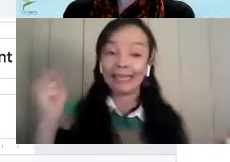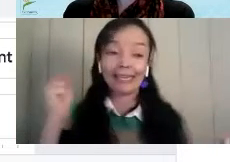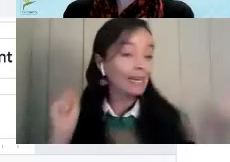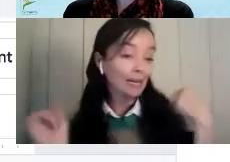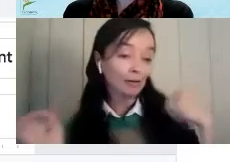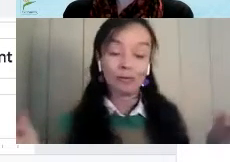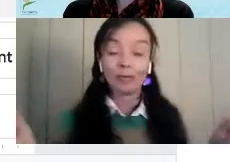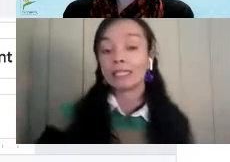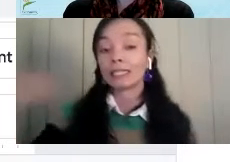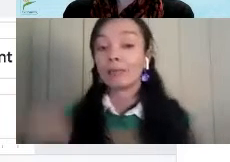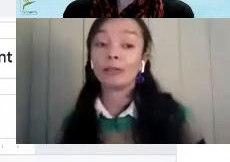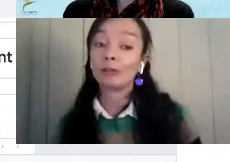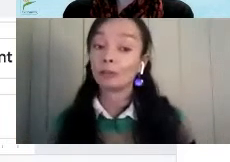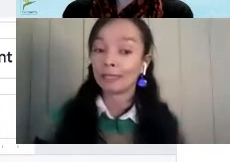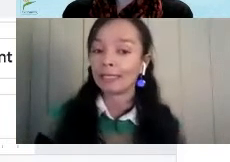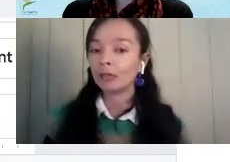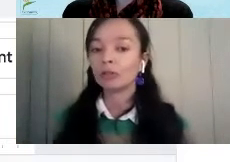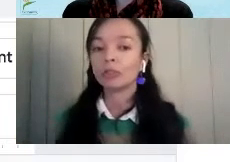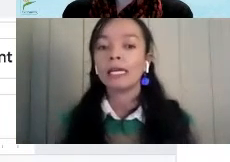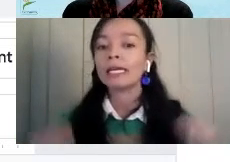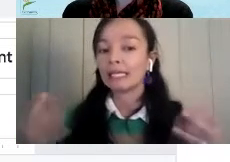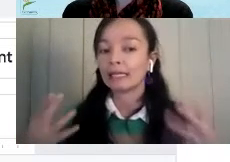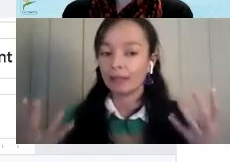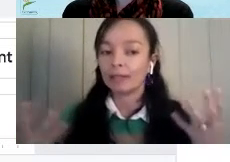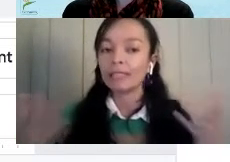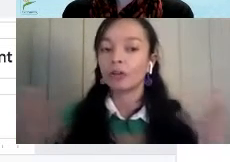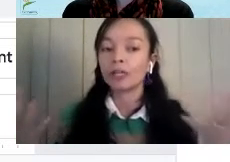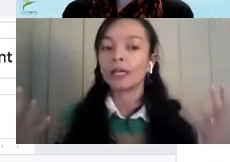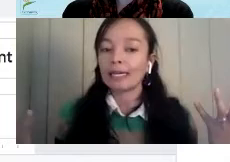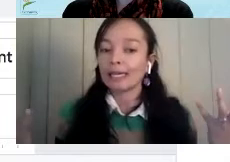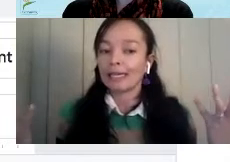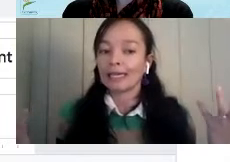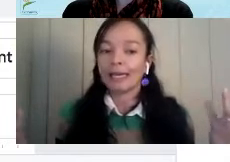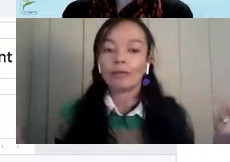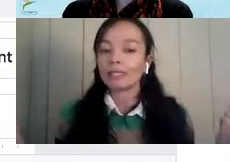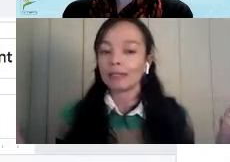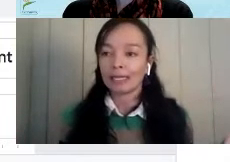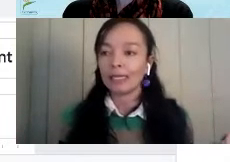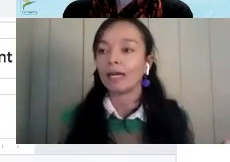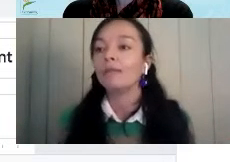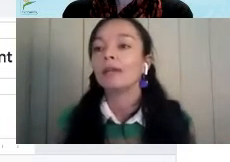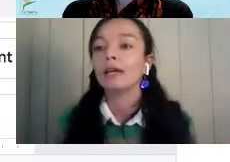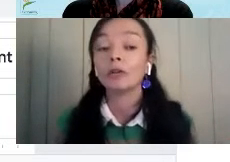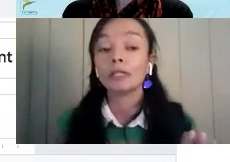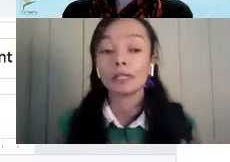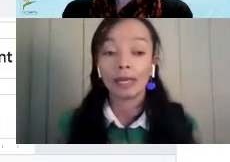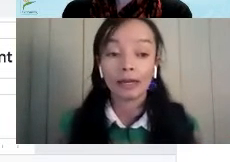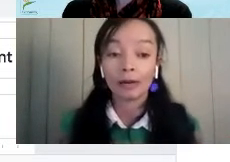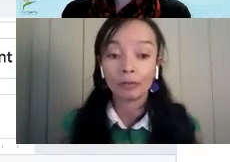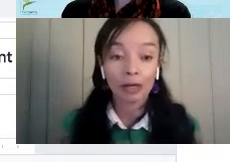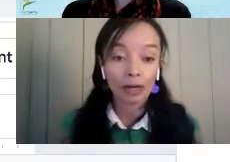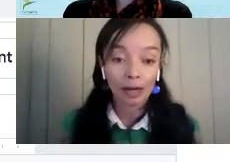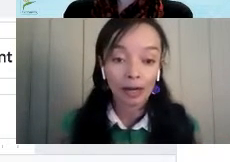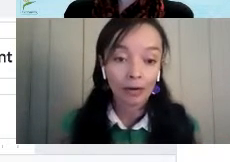Quiere algo. Está moviendo los piececitos. Se nota que no está tranquila. Entonces, ¿qué